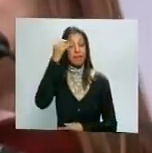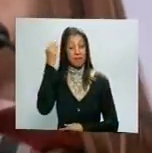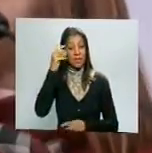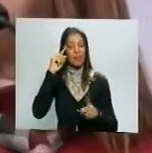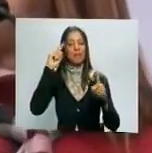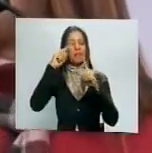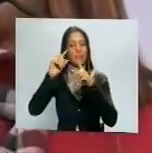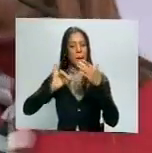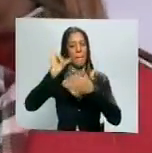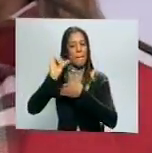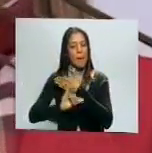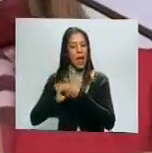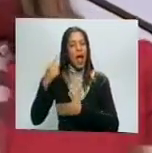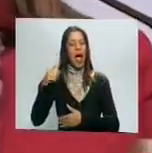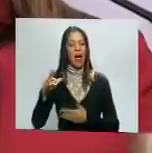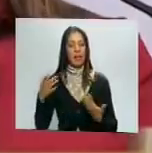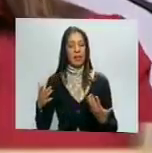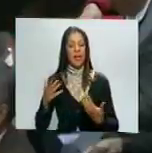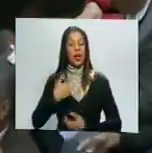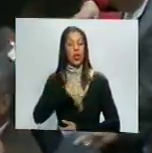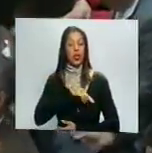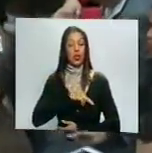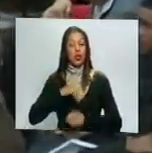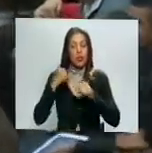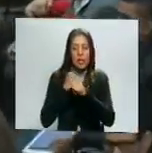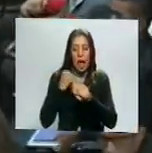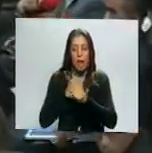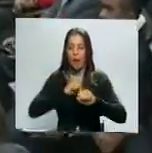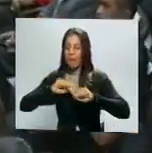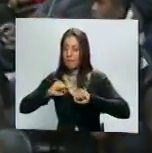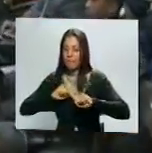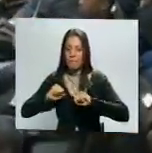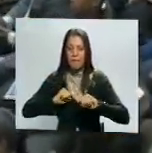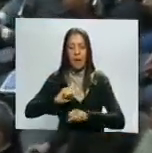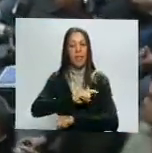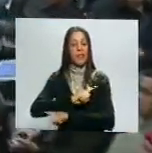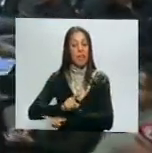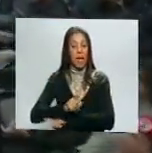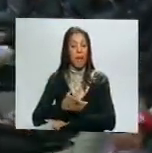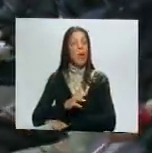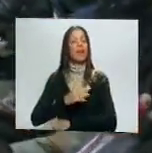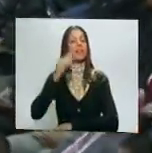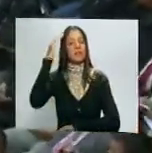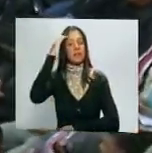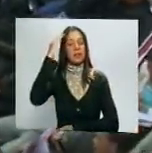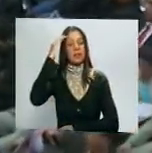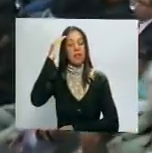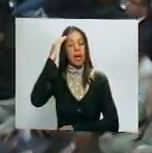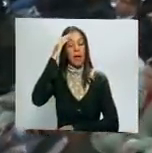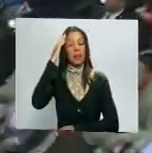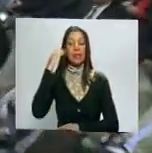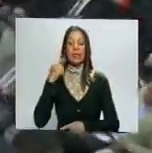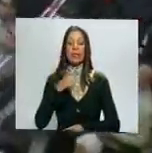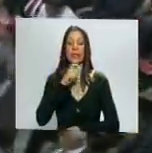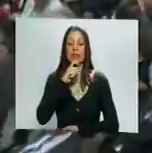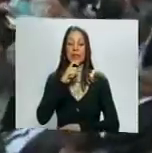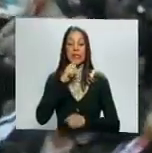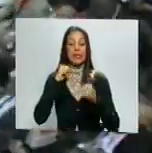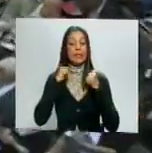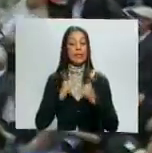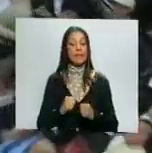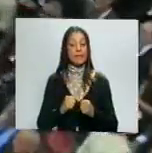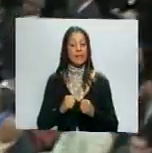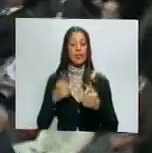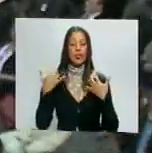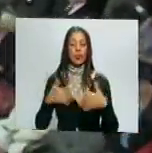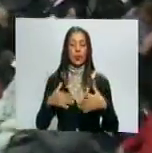victorias. Lo que tenemos es que trabajarlas. Sabemos que no es fácil.